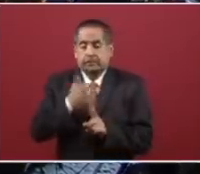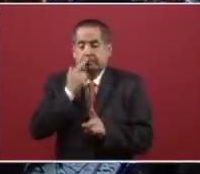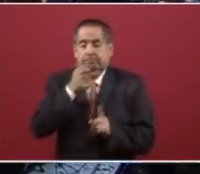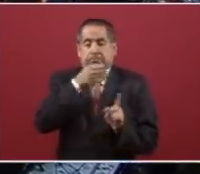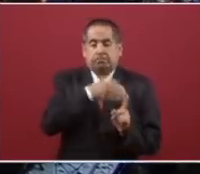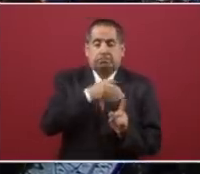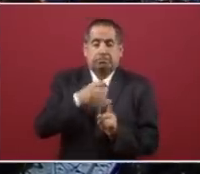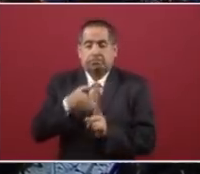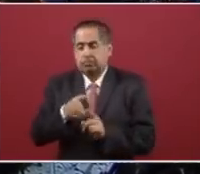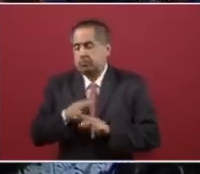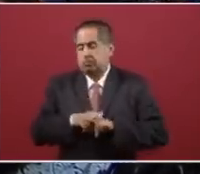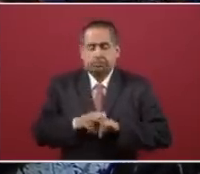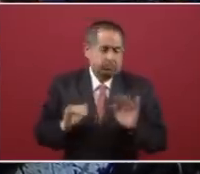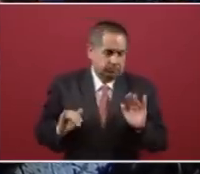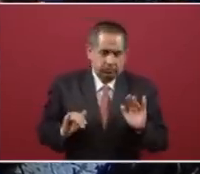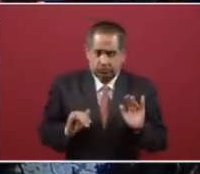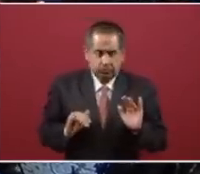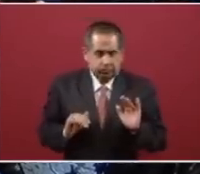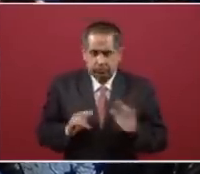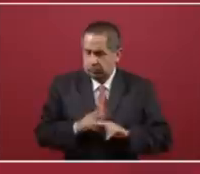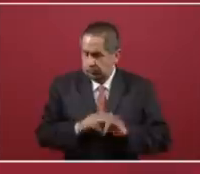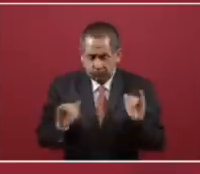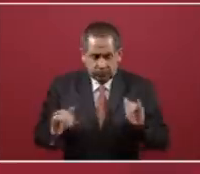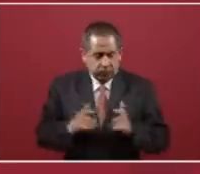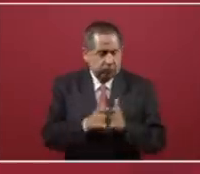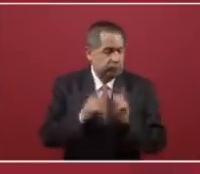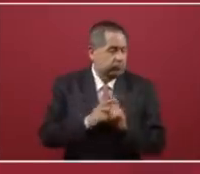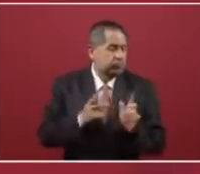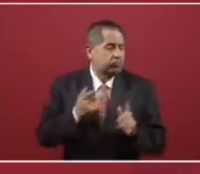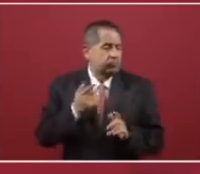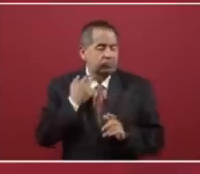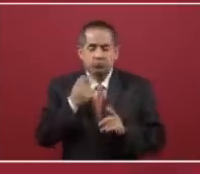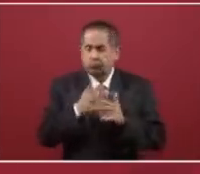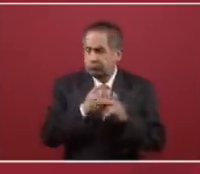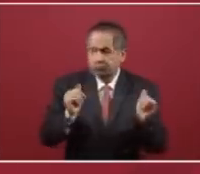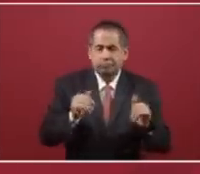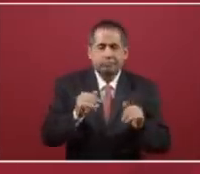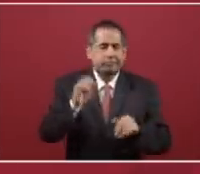partido por ningún sindicato